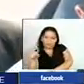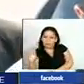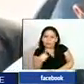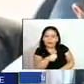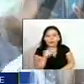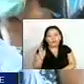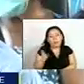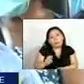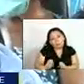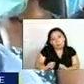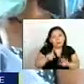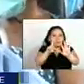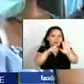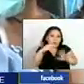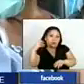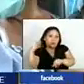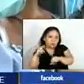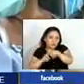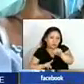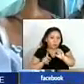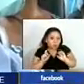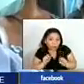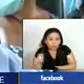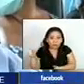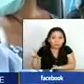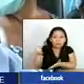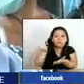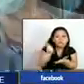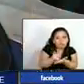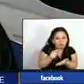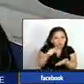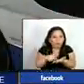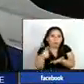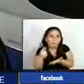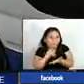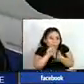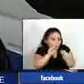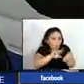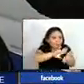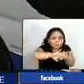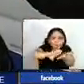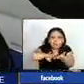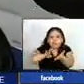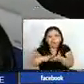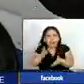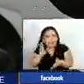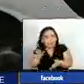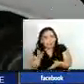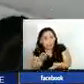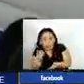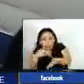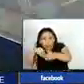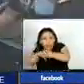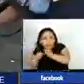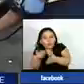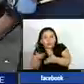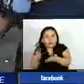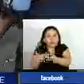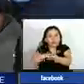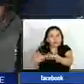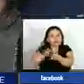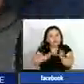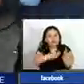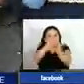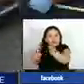microbuses, aparte de un bono para poder cumplir con los protocolos de salud con los que va a iniciar el sector transporte en la segunda fase